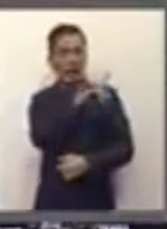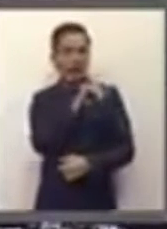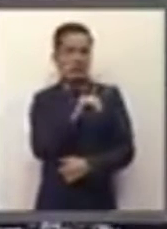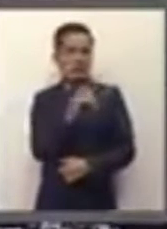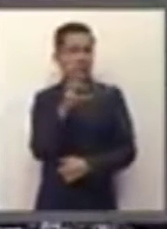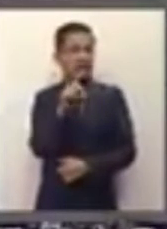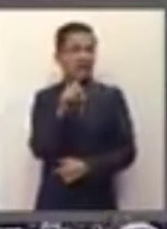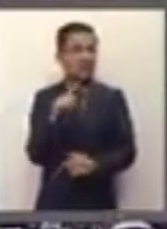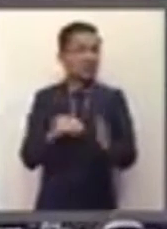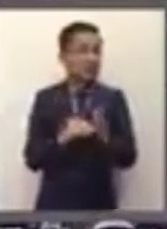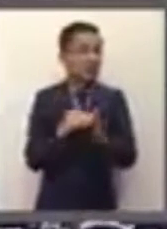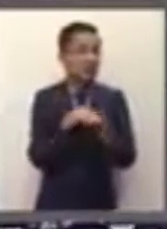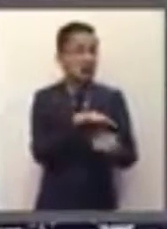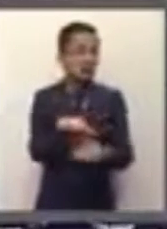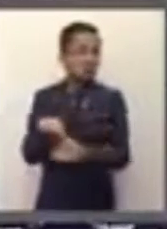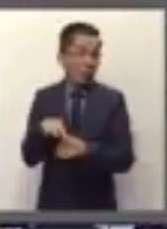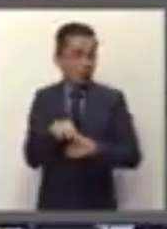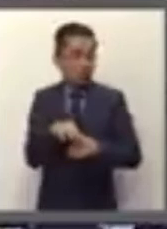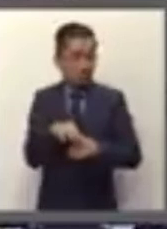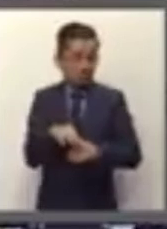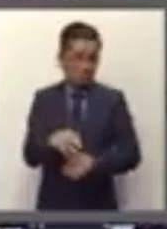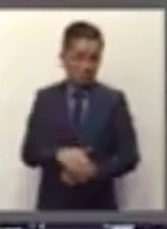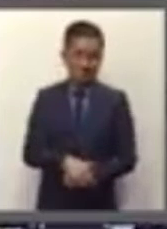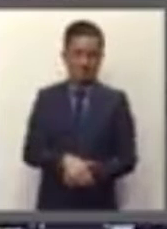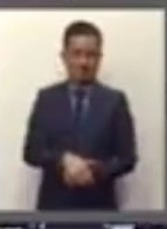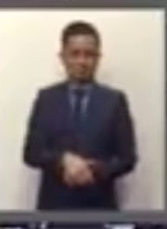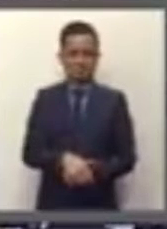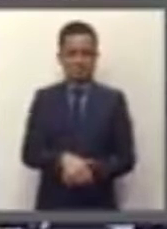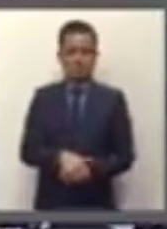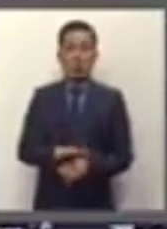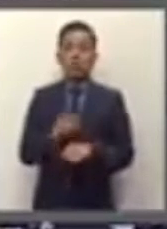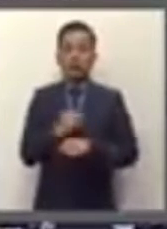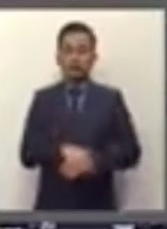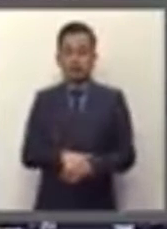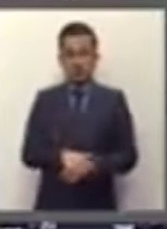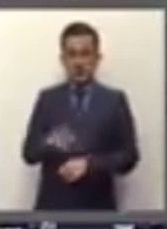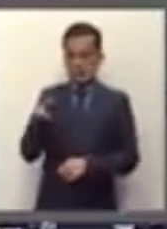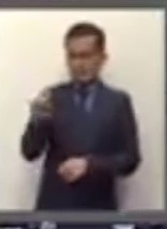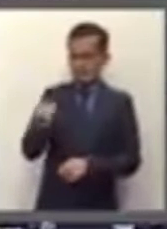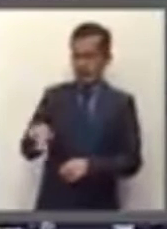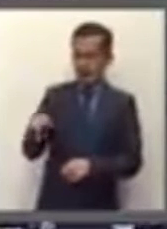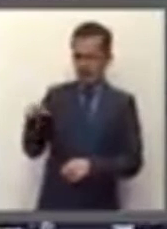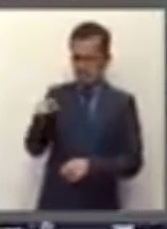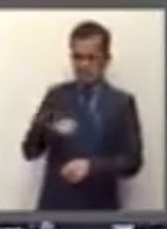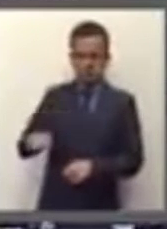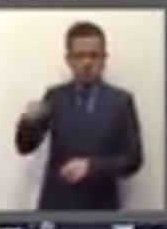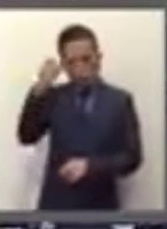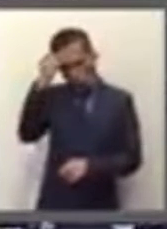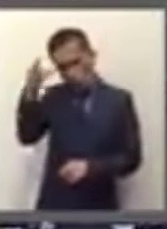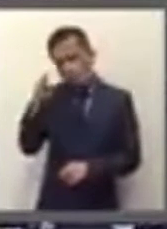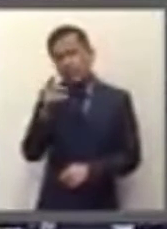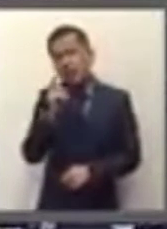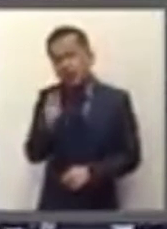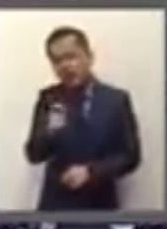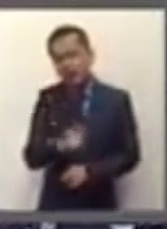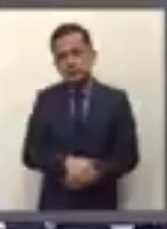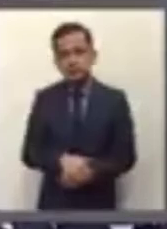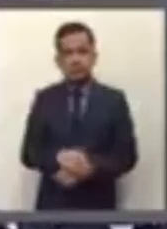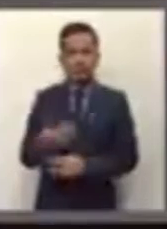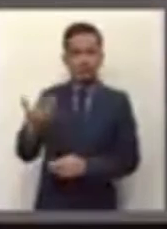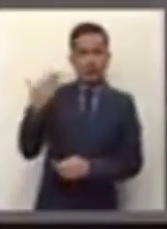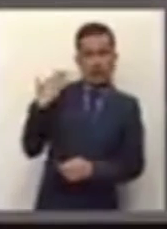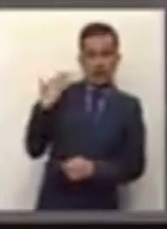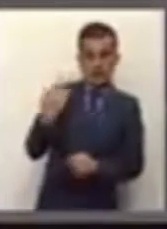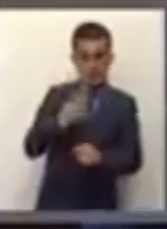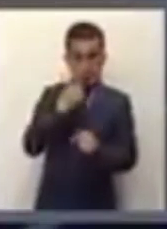Porque efectivamente, Acción Nacional se le olvida que el 1 de julio el pueblo